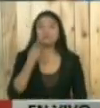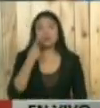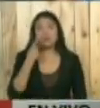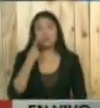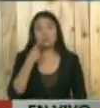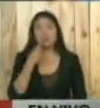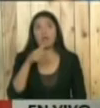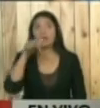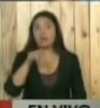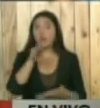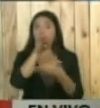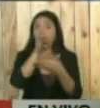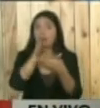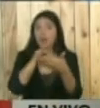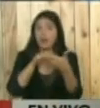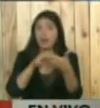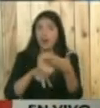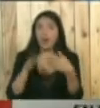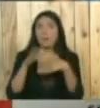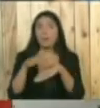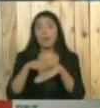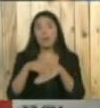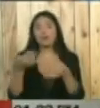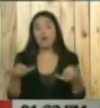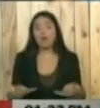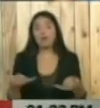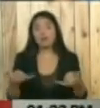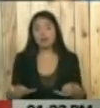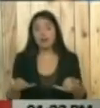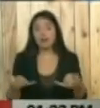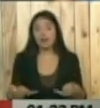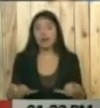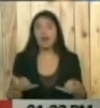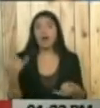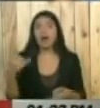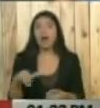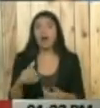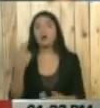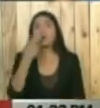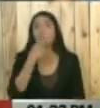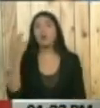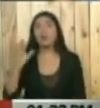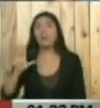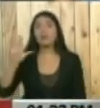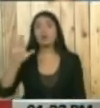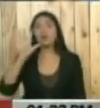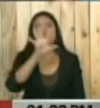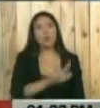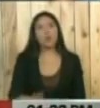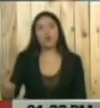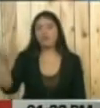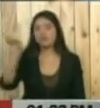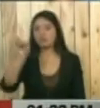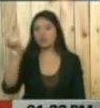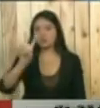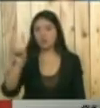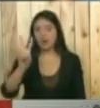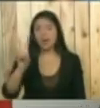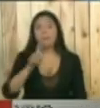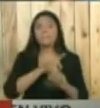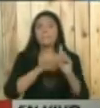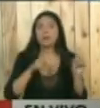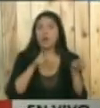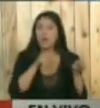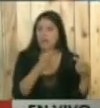voy a leer aquí la proclama porque estamos ahorita en actividades de juramentación en toda Venezuela. Mientras la